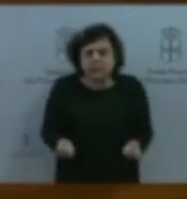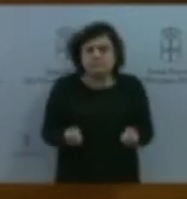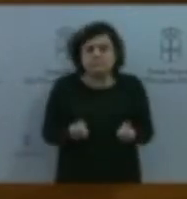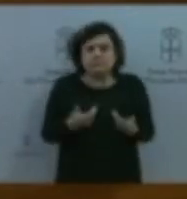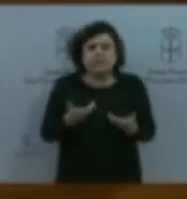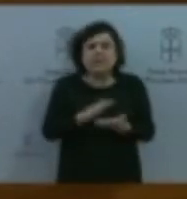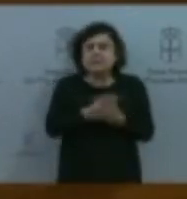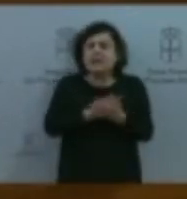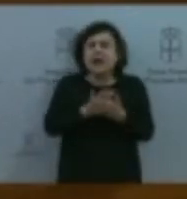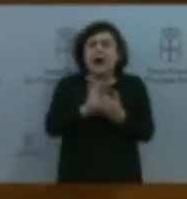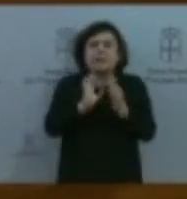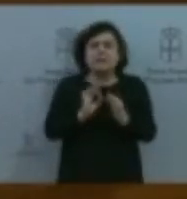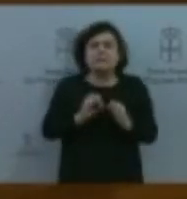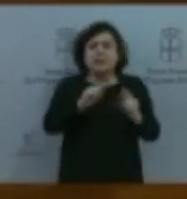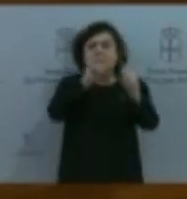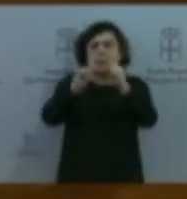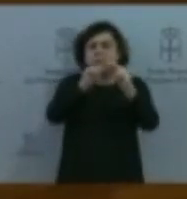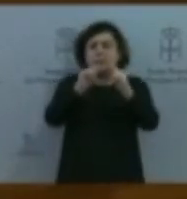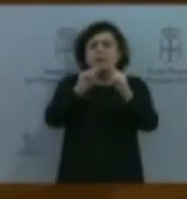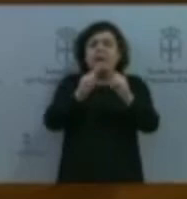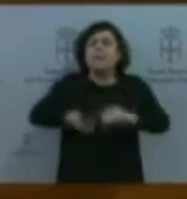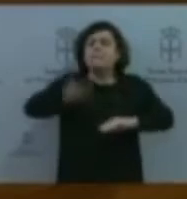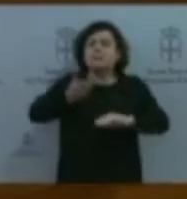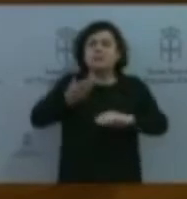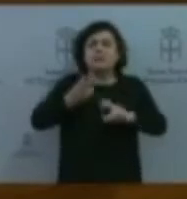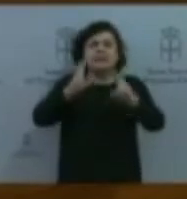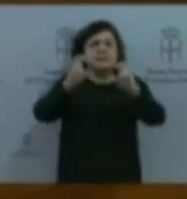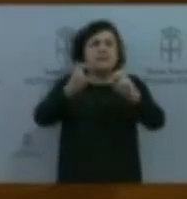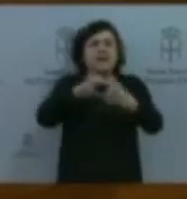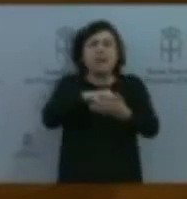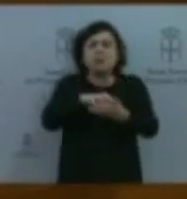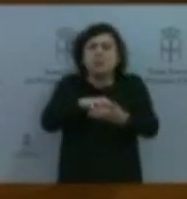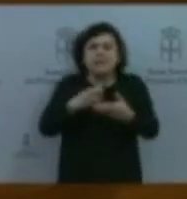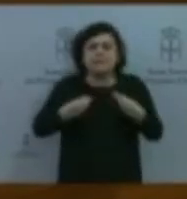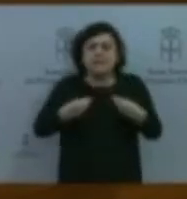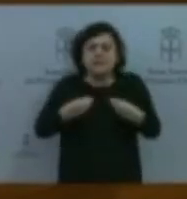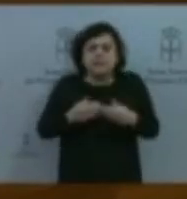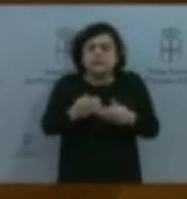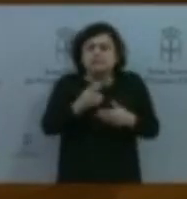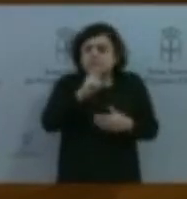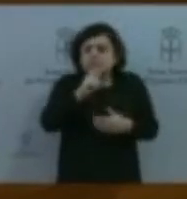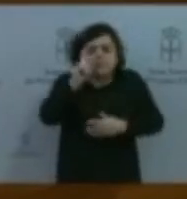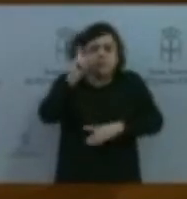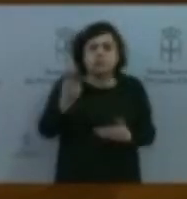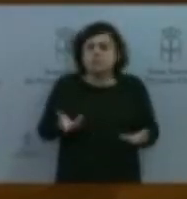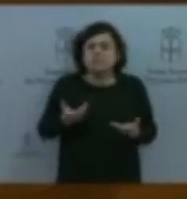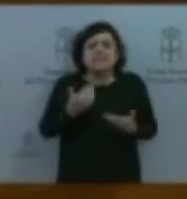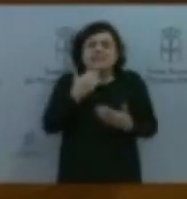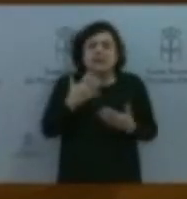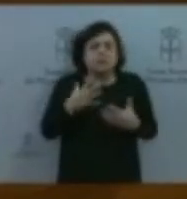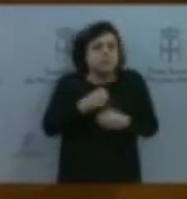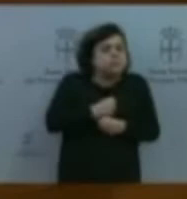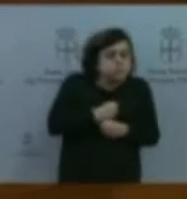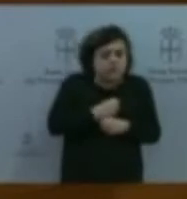de la incertidumbre, de lo que es vivir sin saber qué va a pasar, ¿no? Pues eso es demoledor para cualquier persona. Y ustedes lo hablan, ¿no? Cuando hablan del consumo